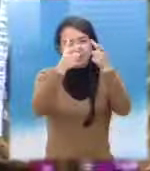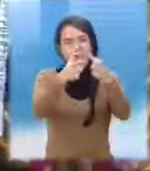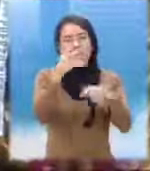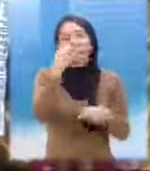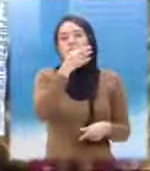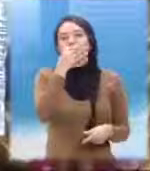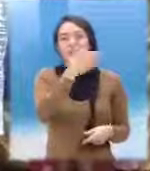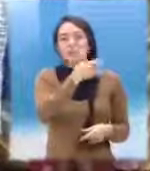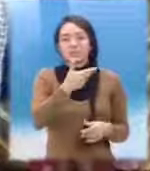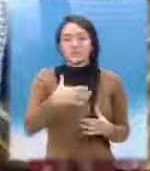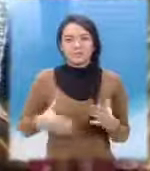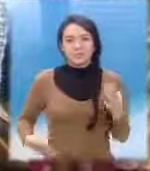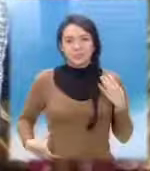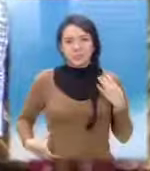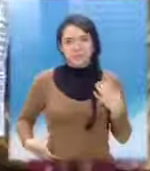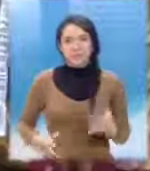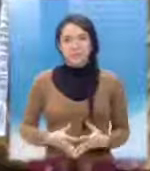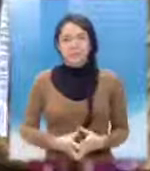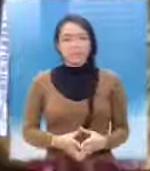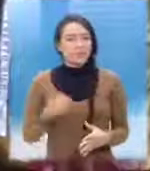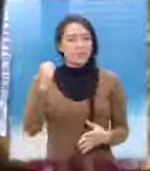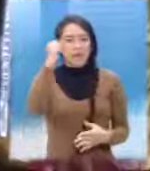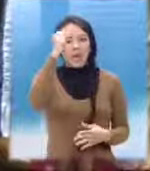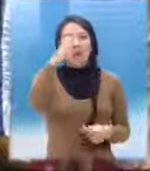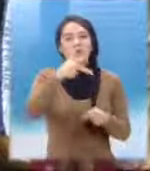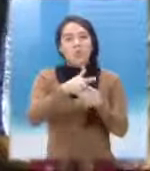2013-2014 es Guatemala.